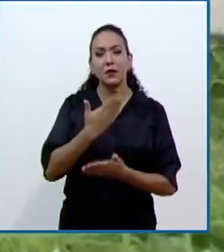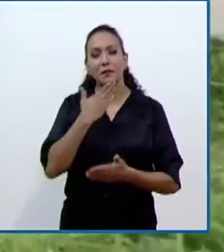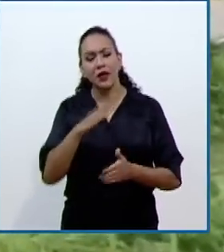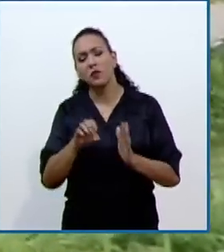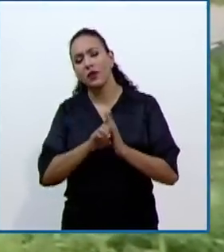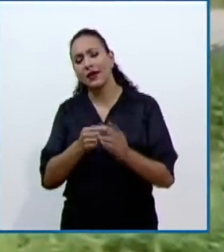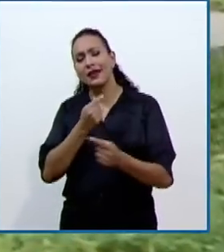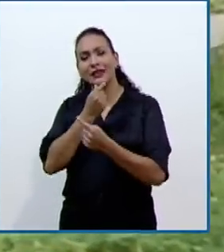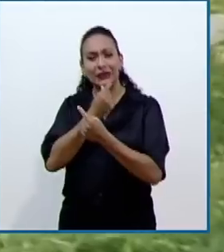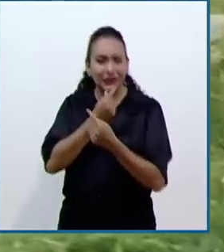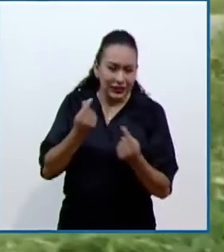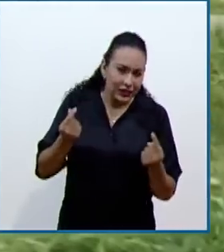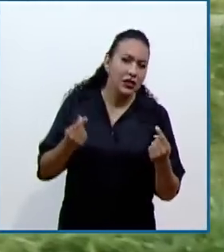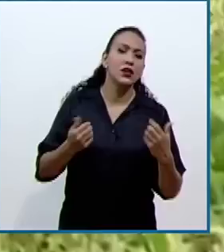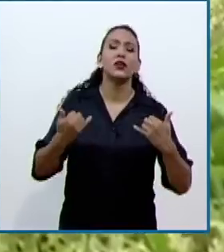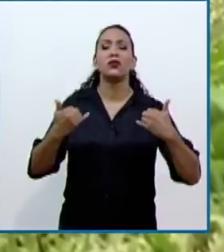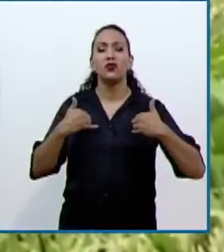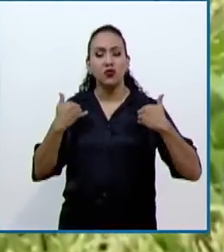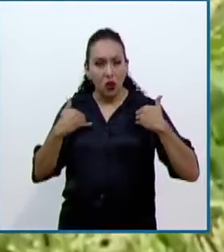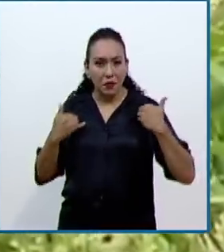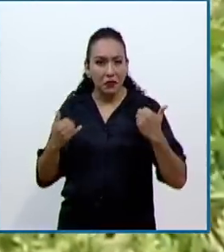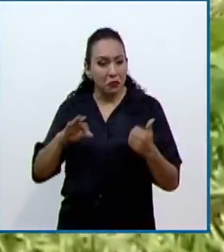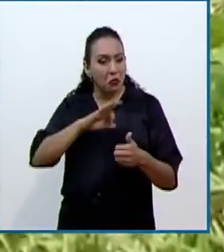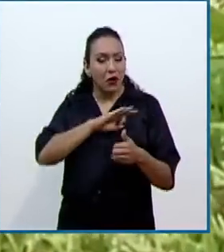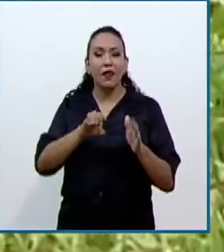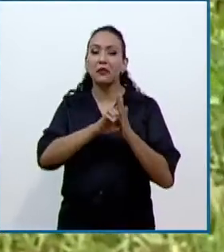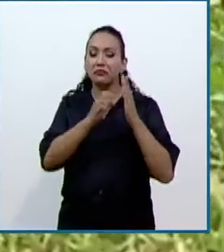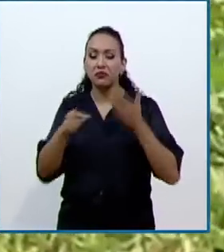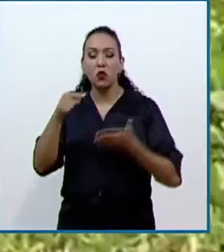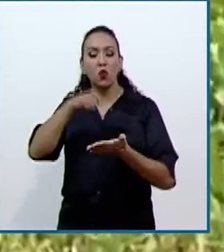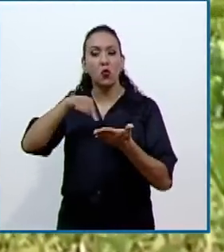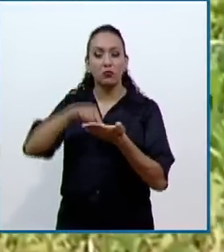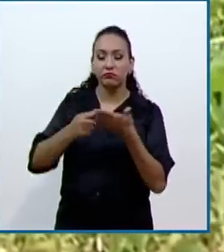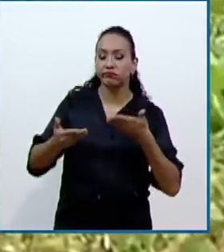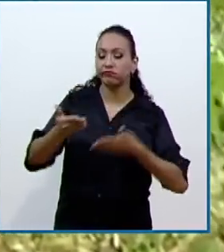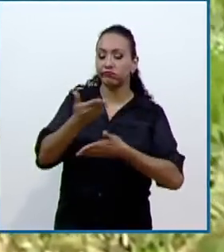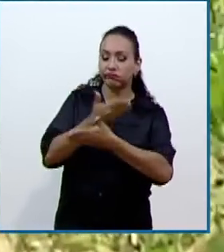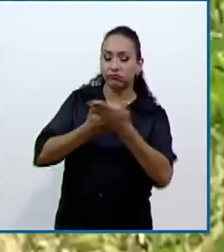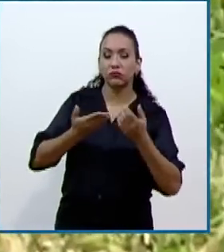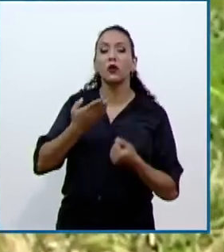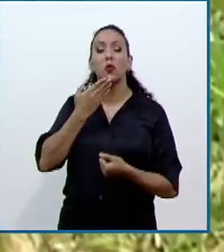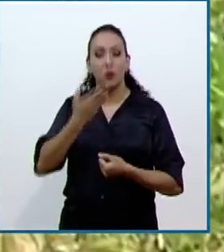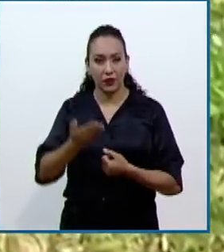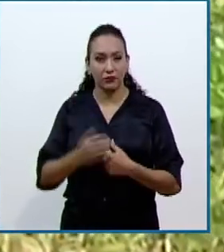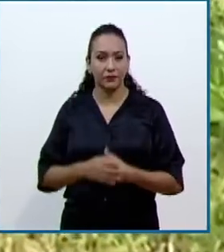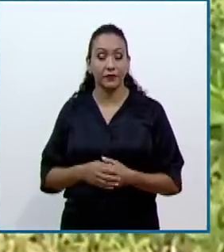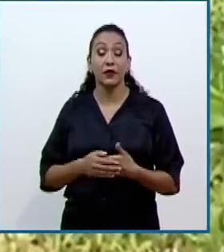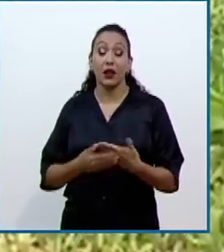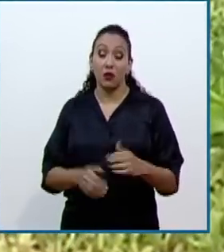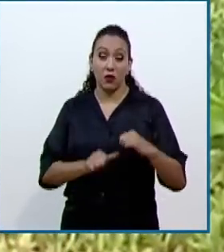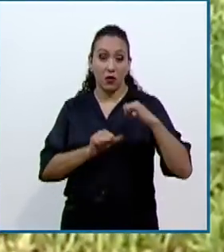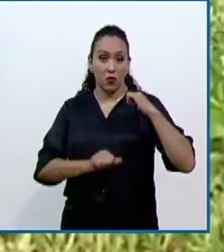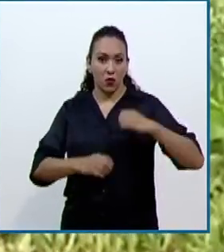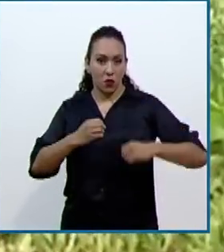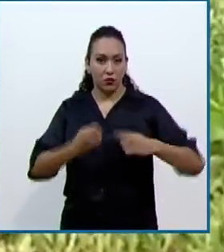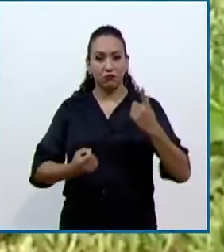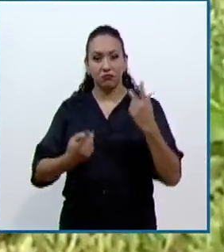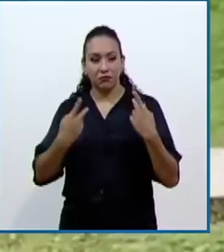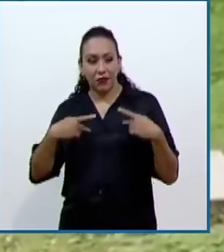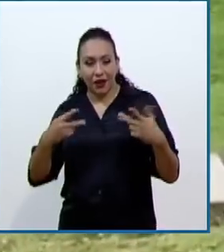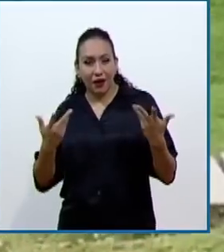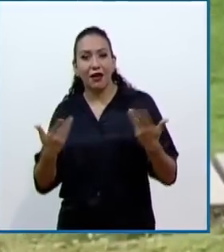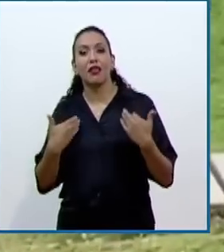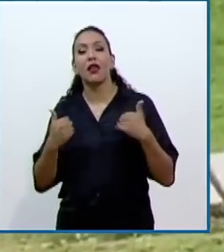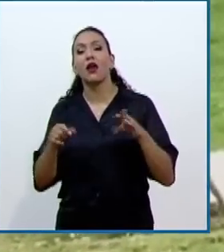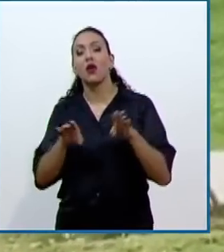niños y adolescentes puedan convivir en espacios recreativos. Como parte de las guías para entender al Poder Judicial de la Federación, el Consejo